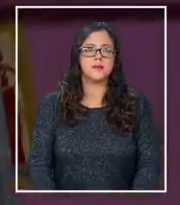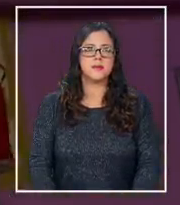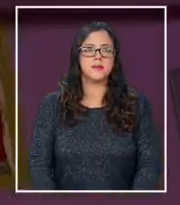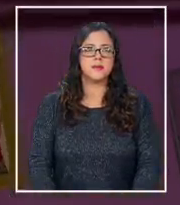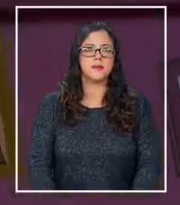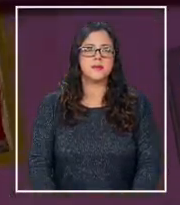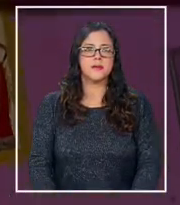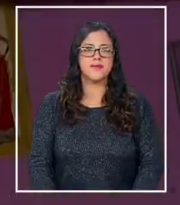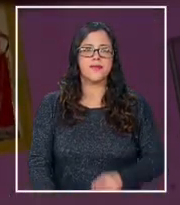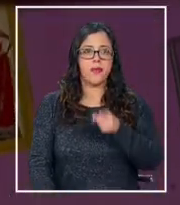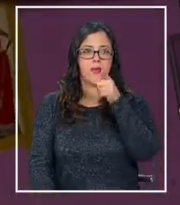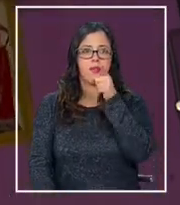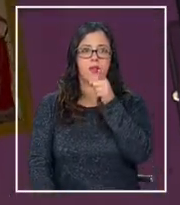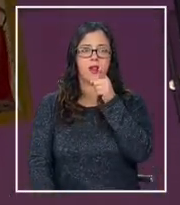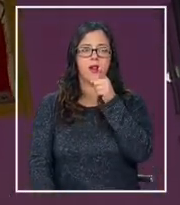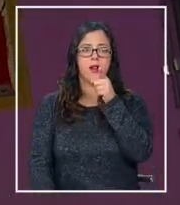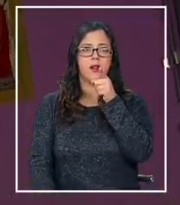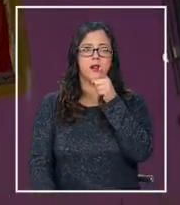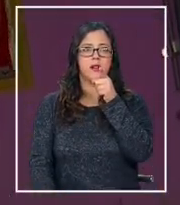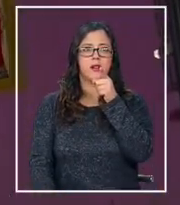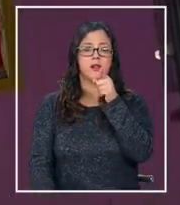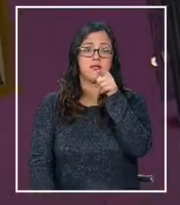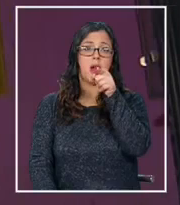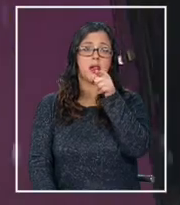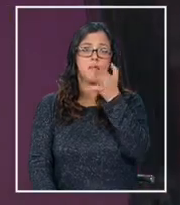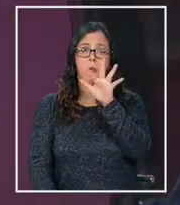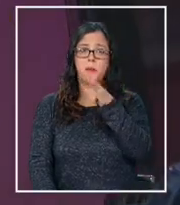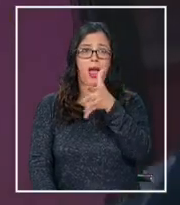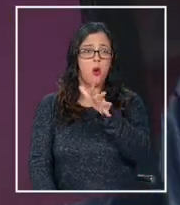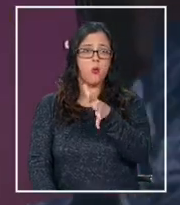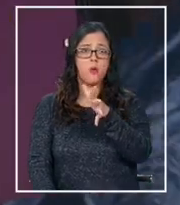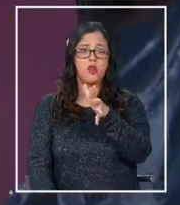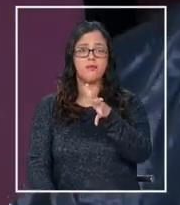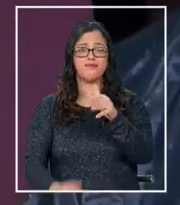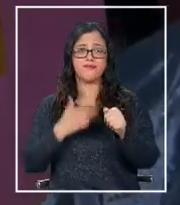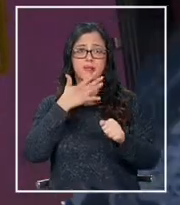¿Aquí este nivel? Yo creo a la altura del medidor, más o menos.